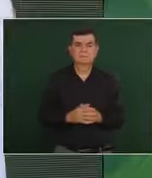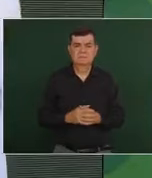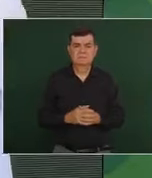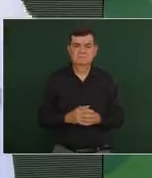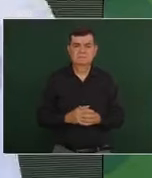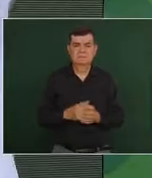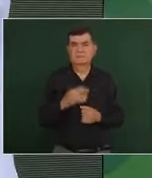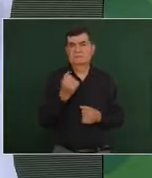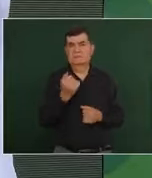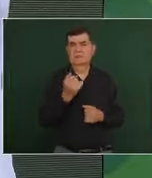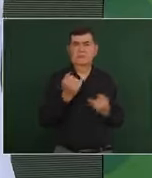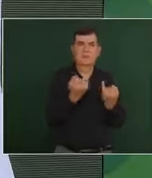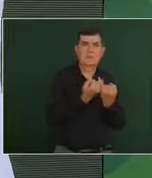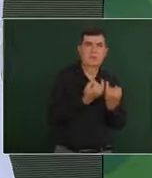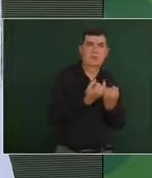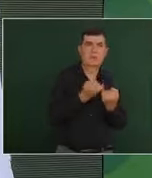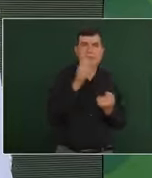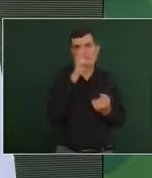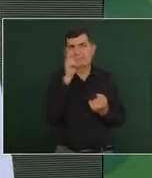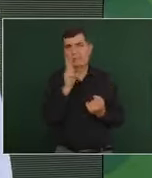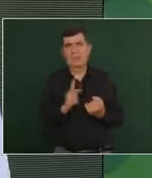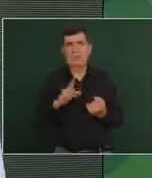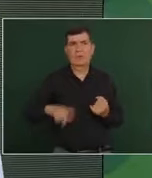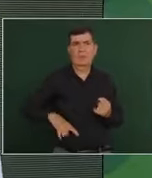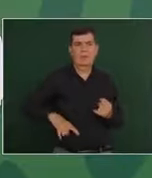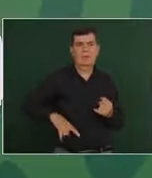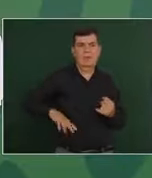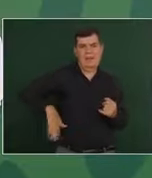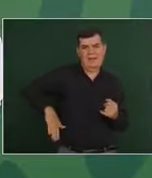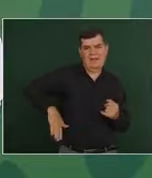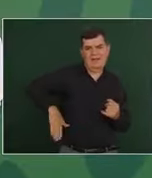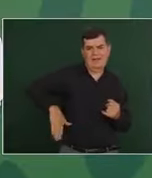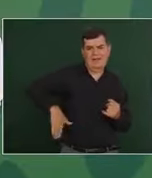Está igual o está peor que el gobierno anterior.